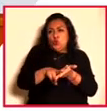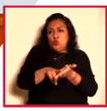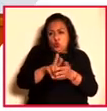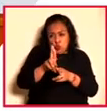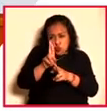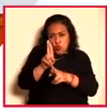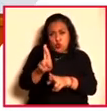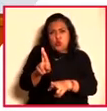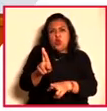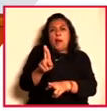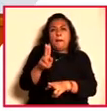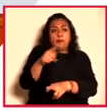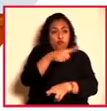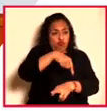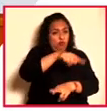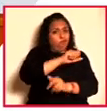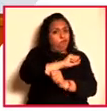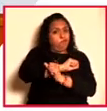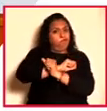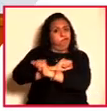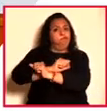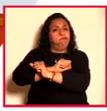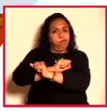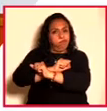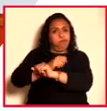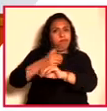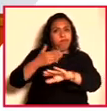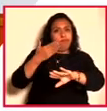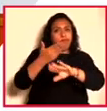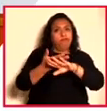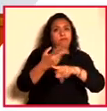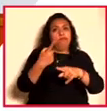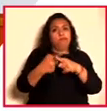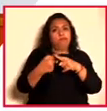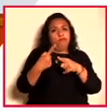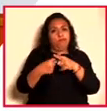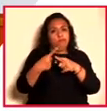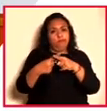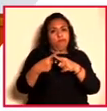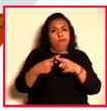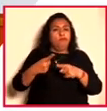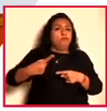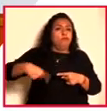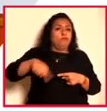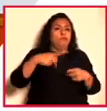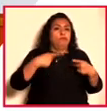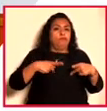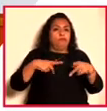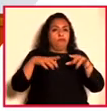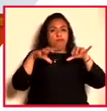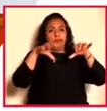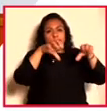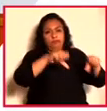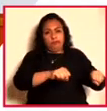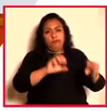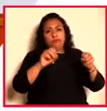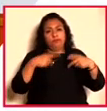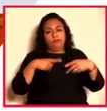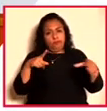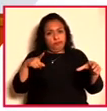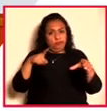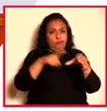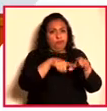de resistencia, ¿no? En contra de estos conquistadores y sus aliados